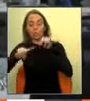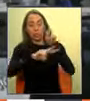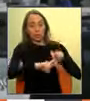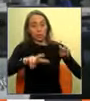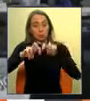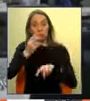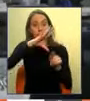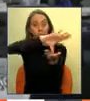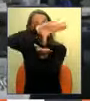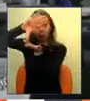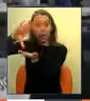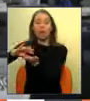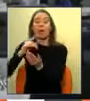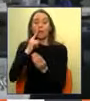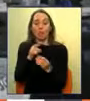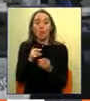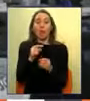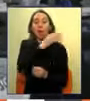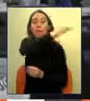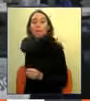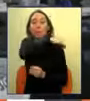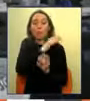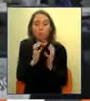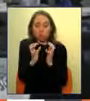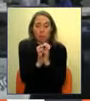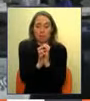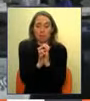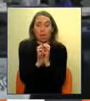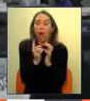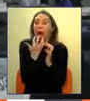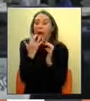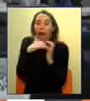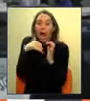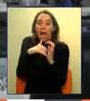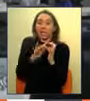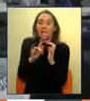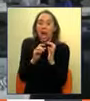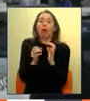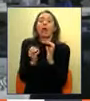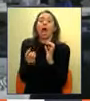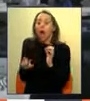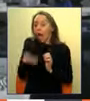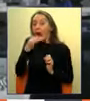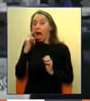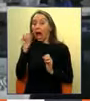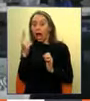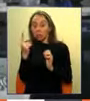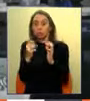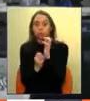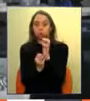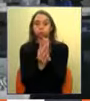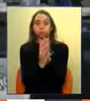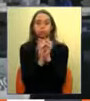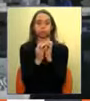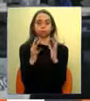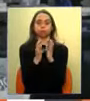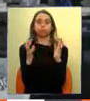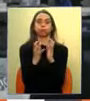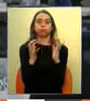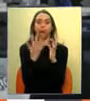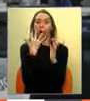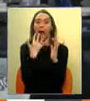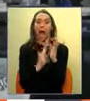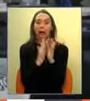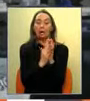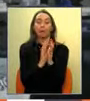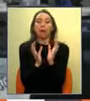un efecto vasodilatador en pulmón del fármaco sildenafil y en la disminución de la hipertensión pulmonar, por lo